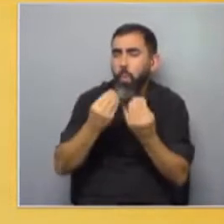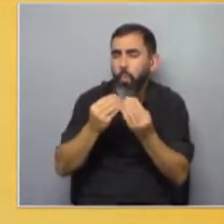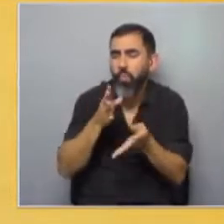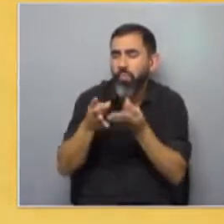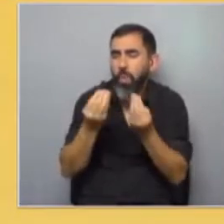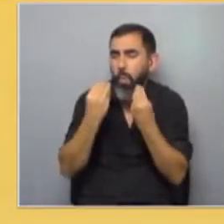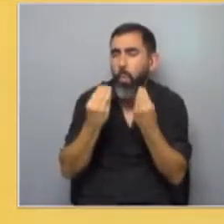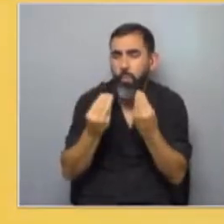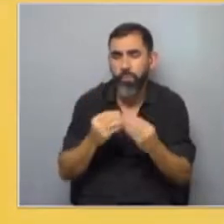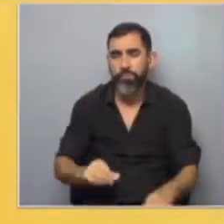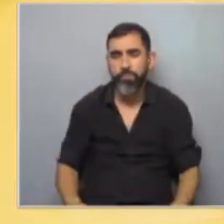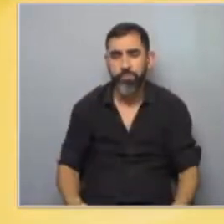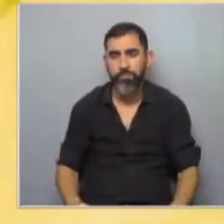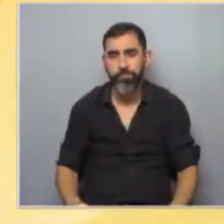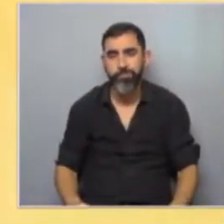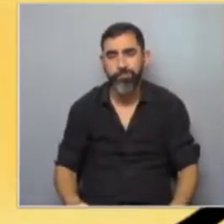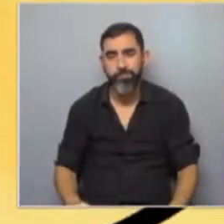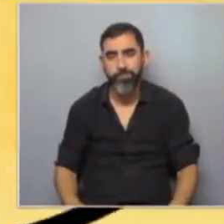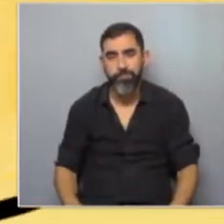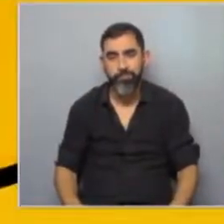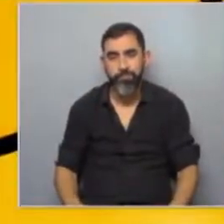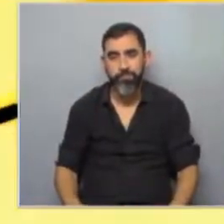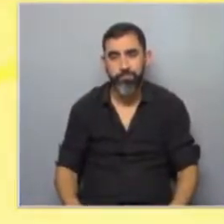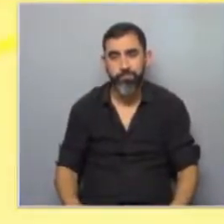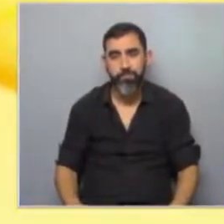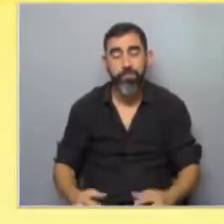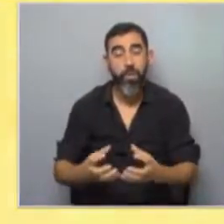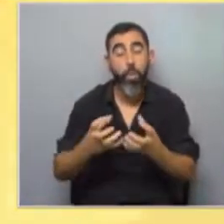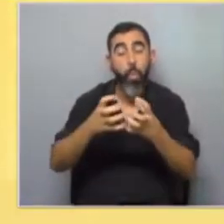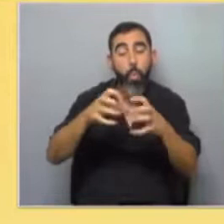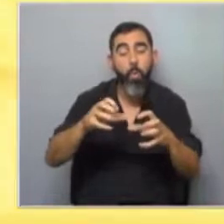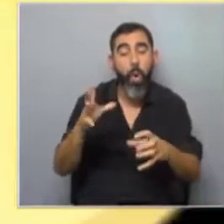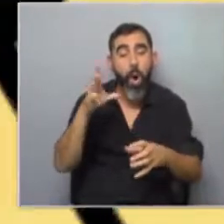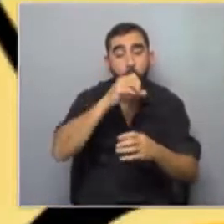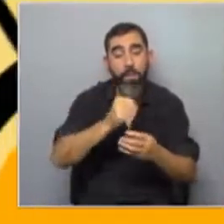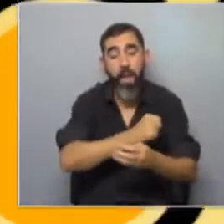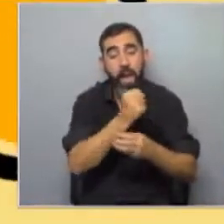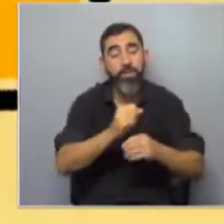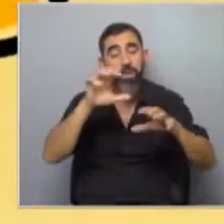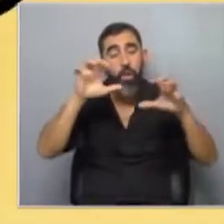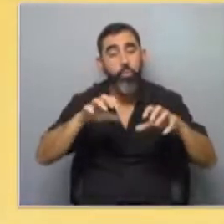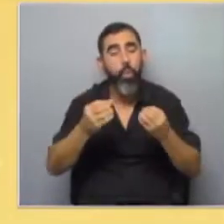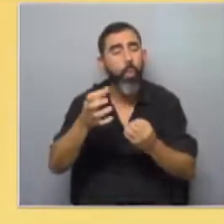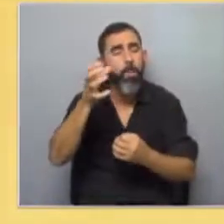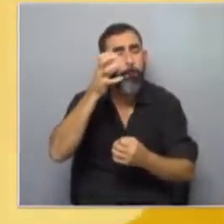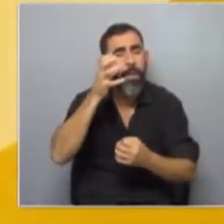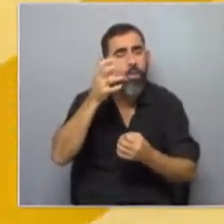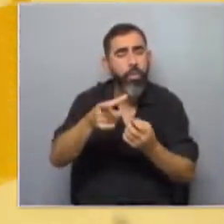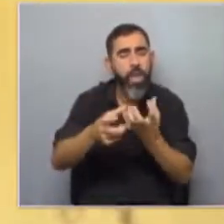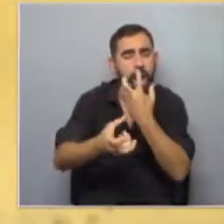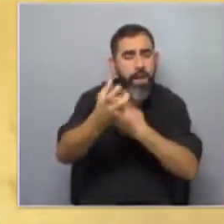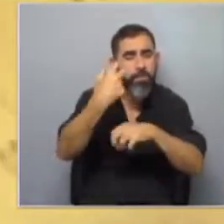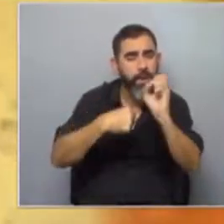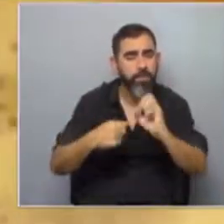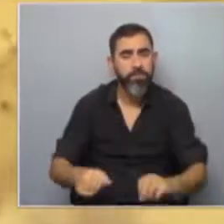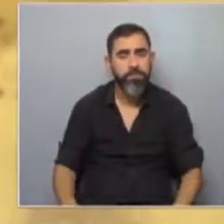que precisan que no haya agua para poder reproducirse. Bien, Entonces enseguida claro. le tomamos el pelo, pensamos que estaba haciendo una broma. No, era exactamente así. Parte de la gracia